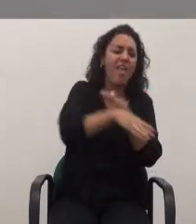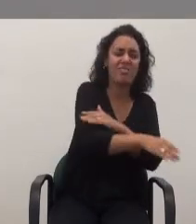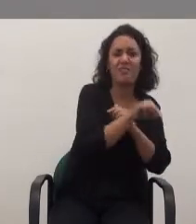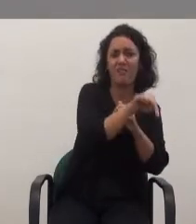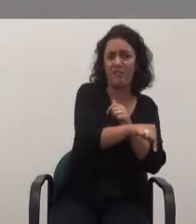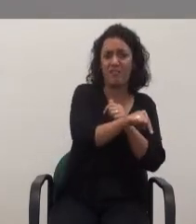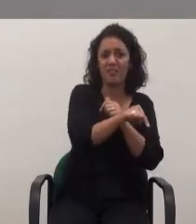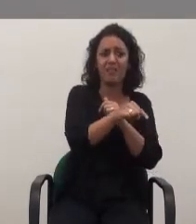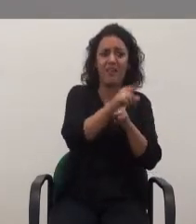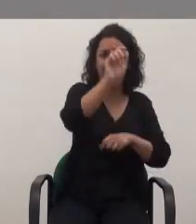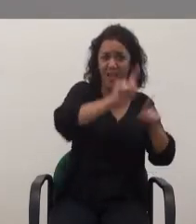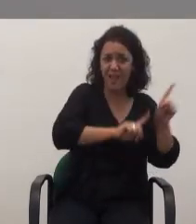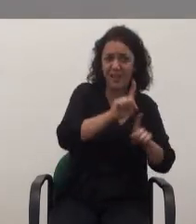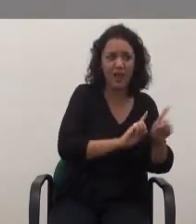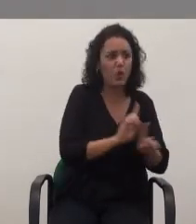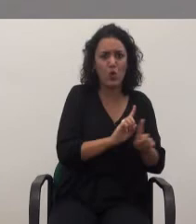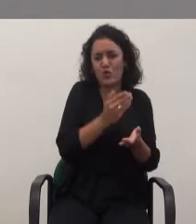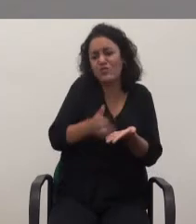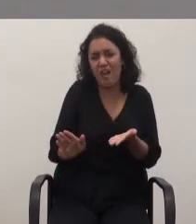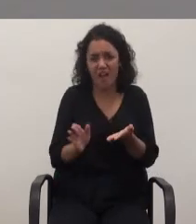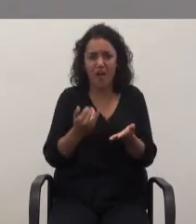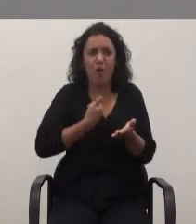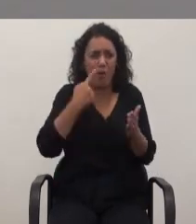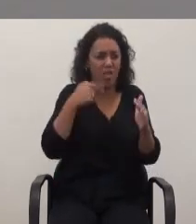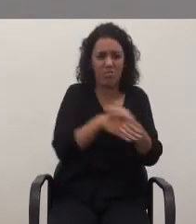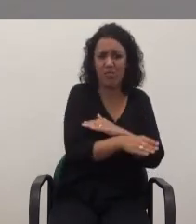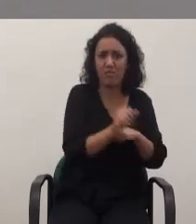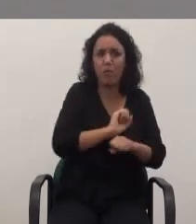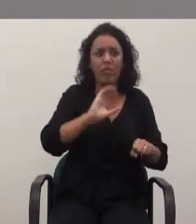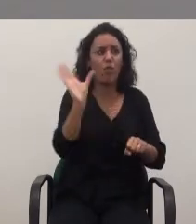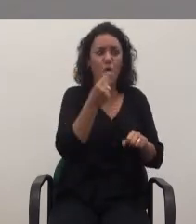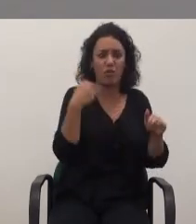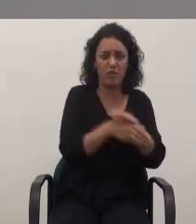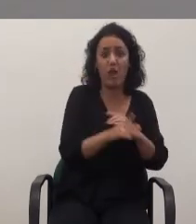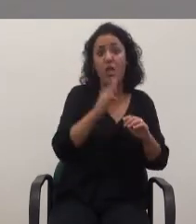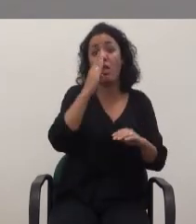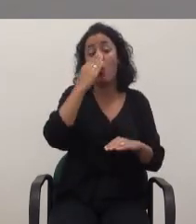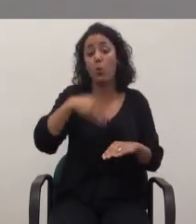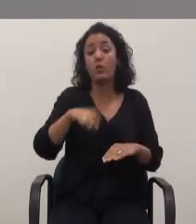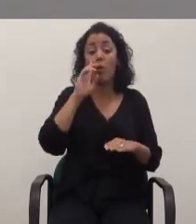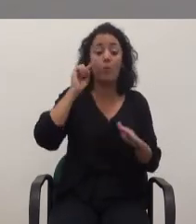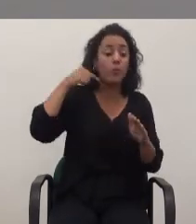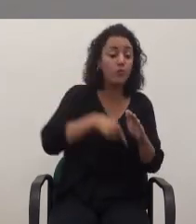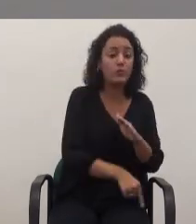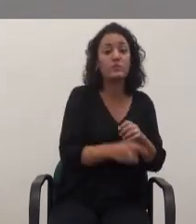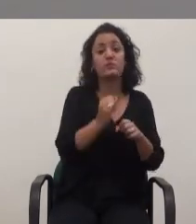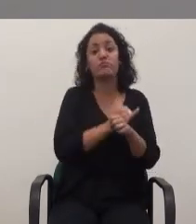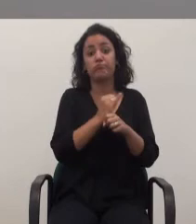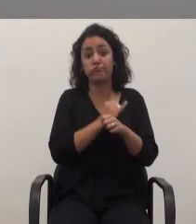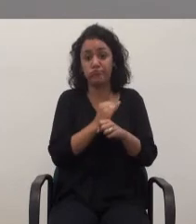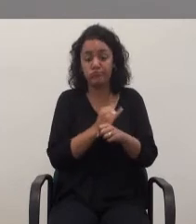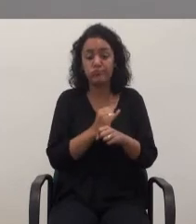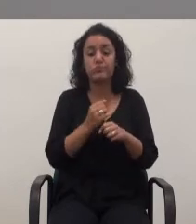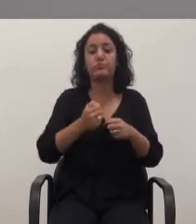ICEF a nivel de todo el país. Y por último, la profundización del proceso de desarrollo institucional del ICEF en